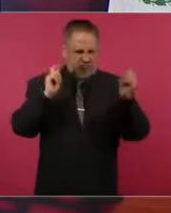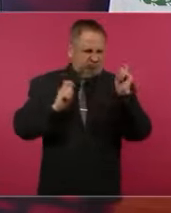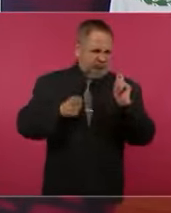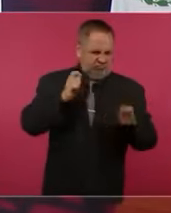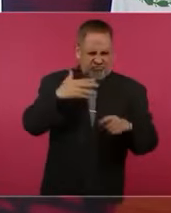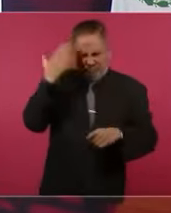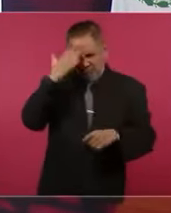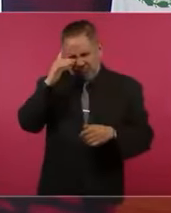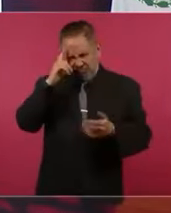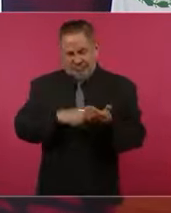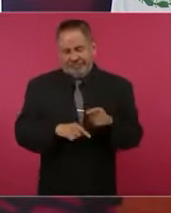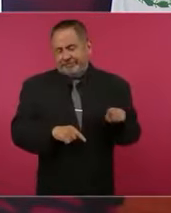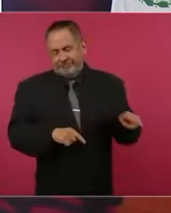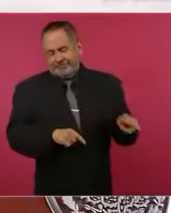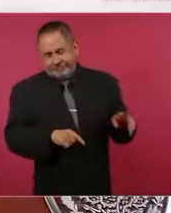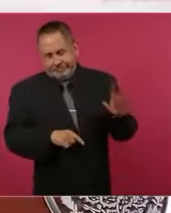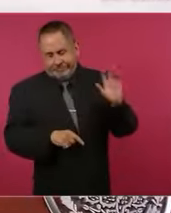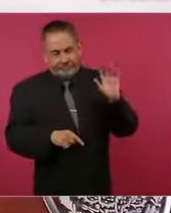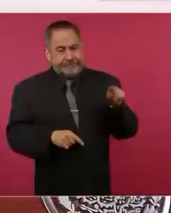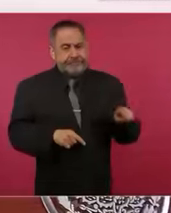de los más